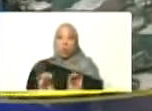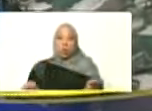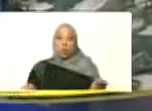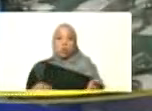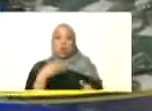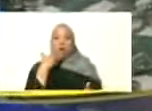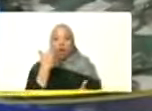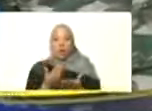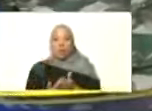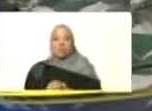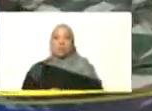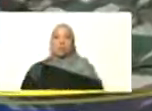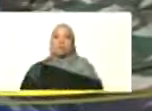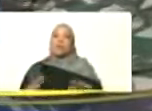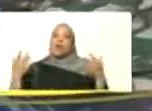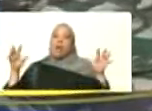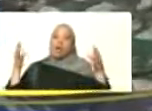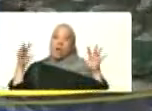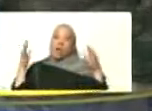Muchísimas gracias.